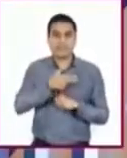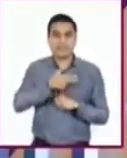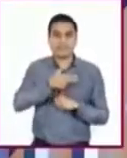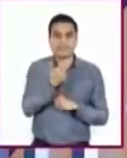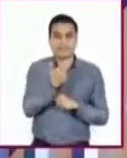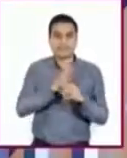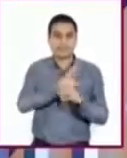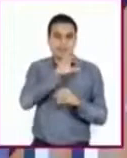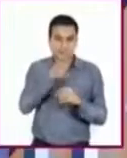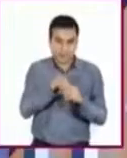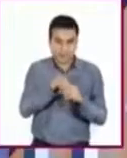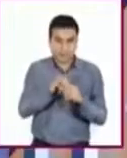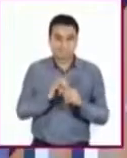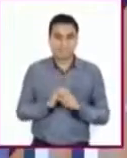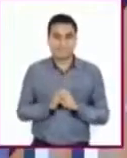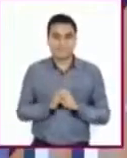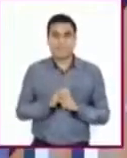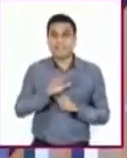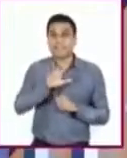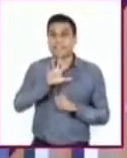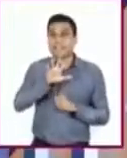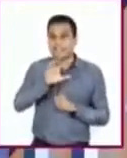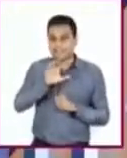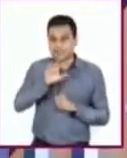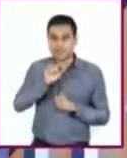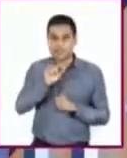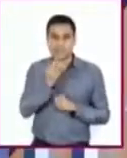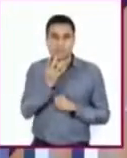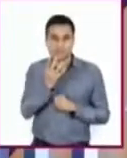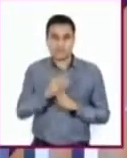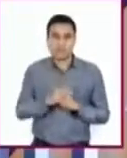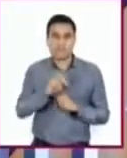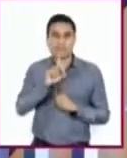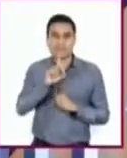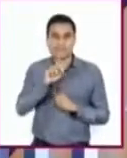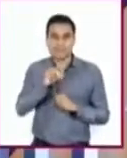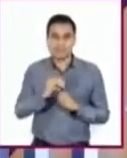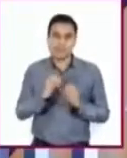13 enteros 574 10 milésimos o